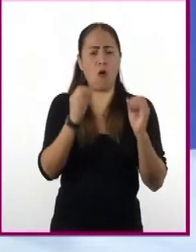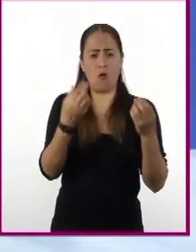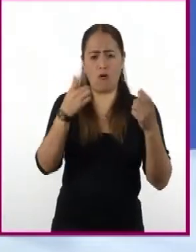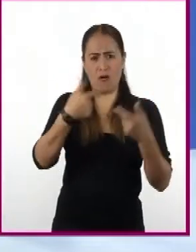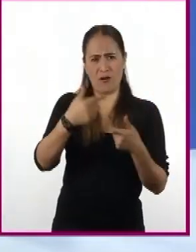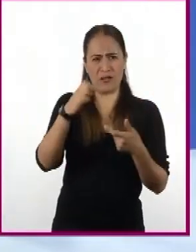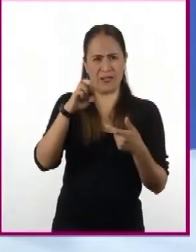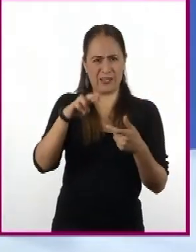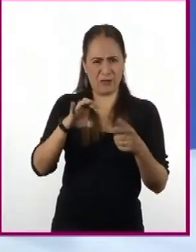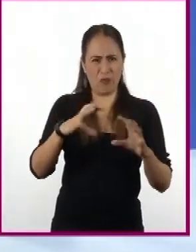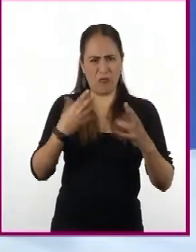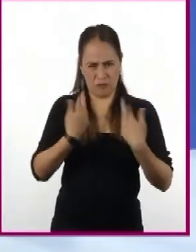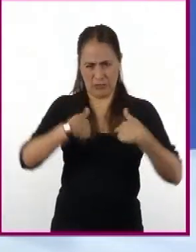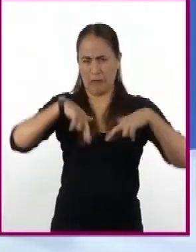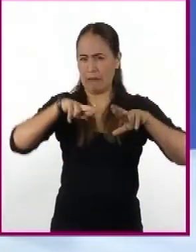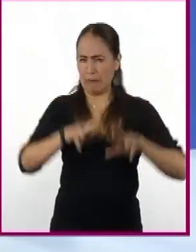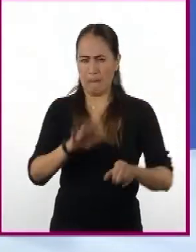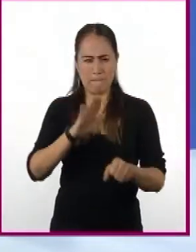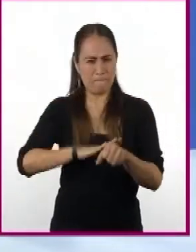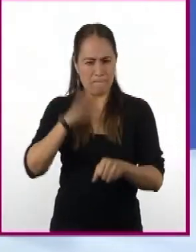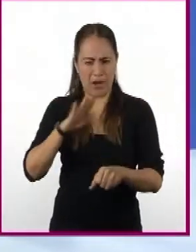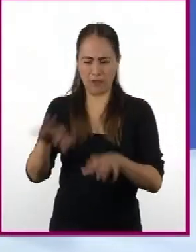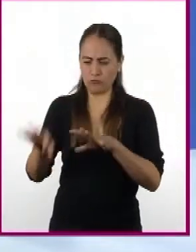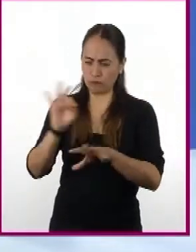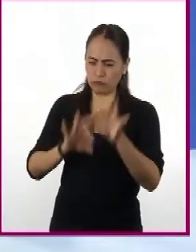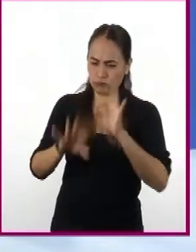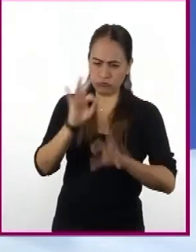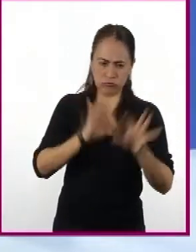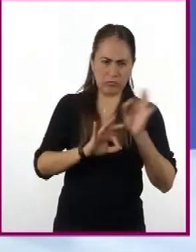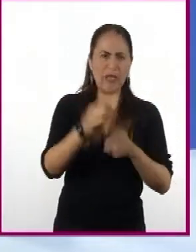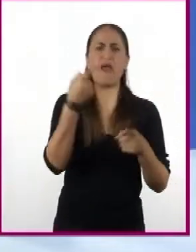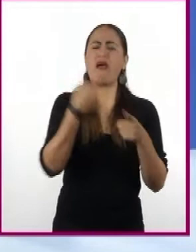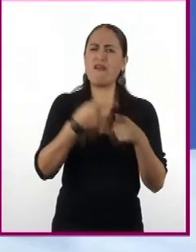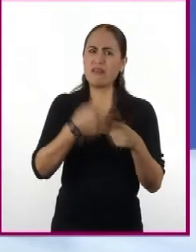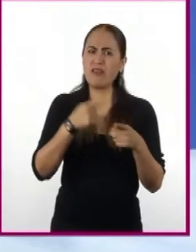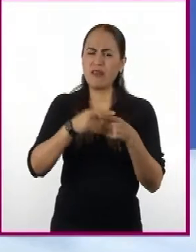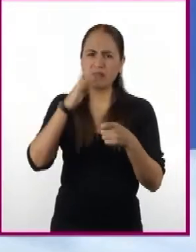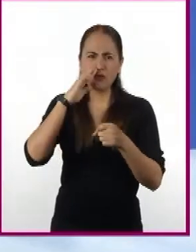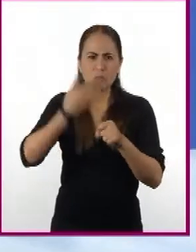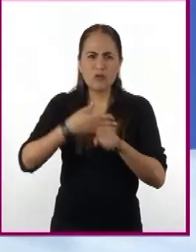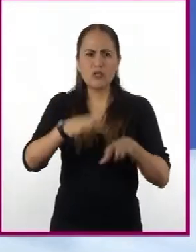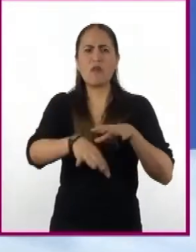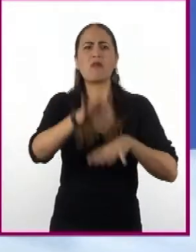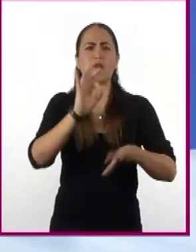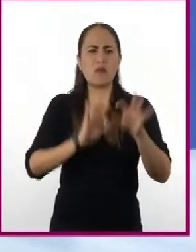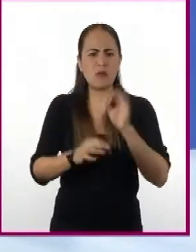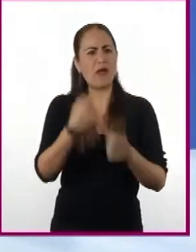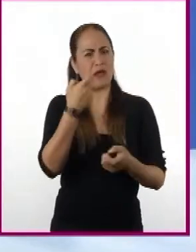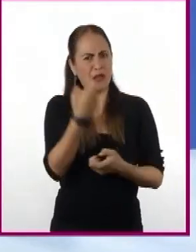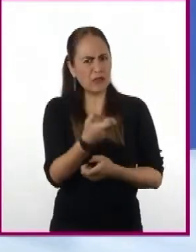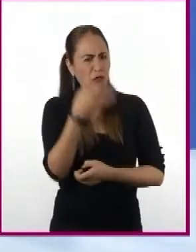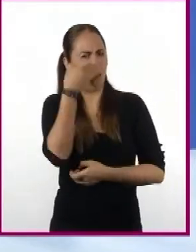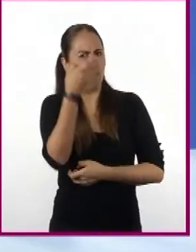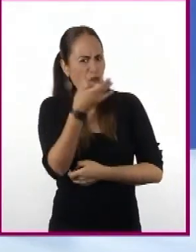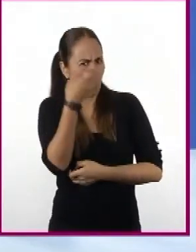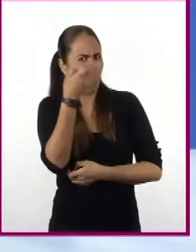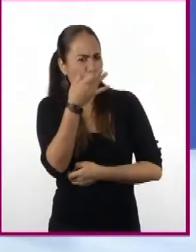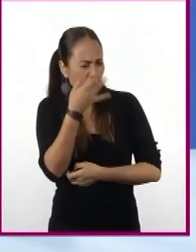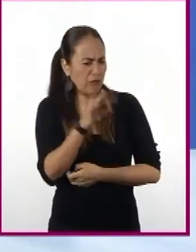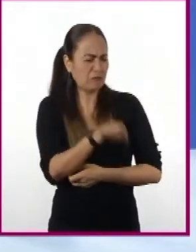género. Pero, ¿quién hace esta selección? ¿Quién decide si esas flores deben ser